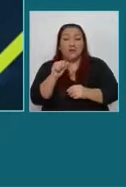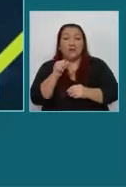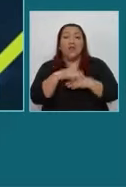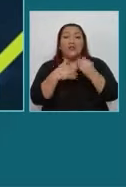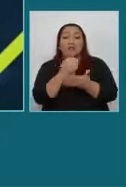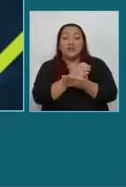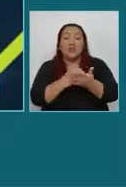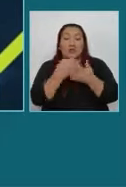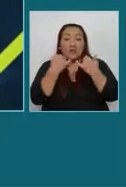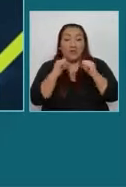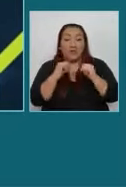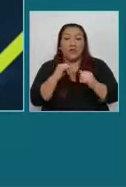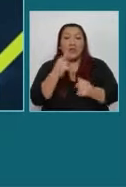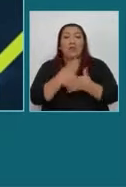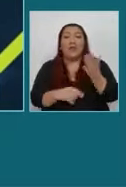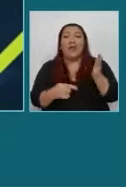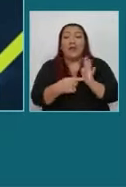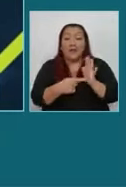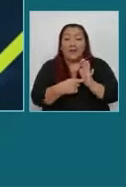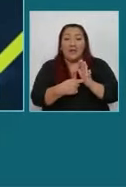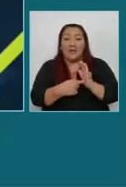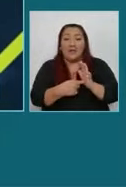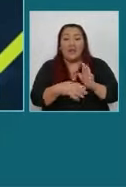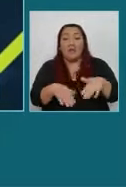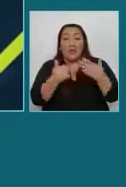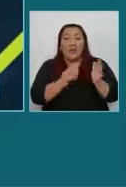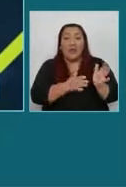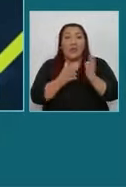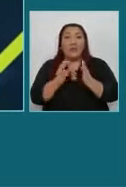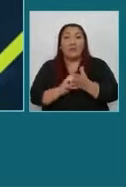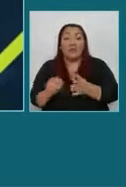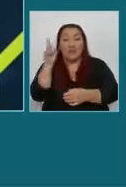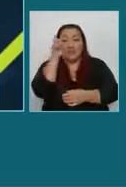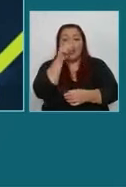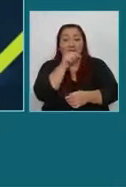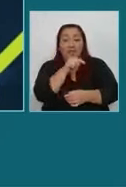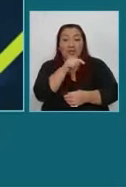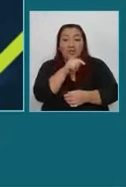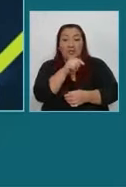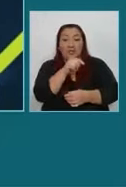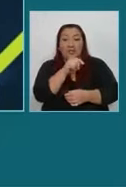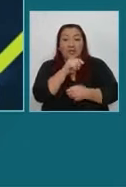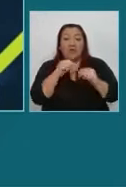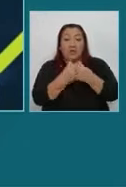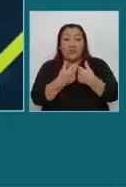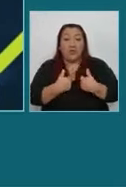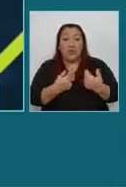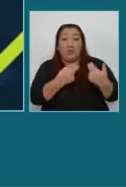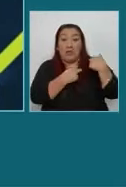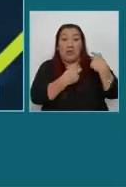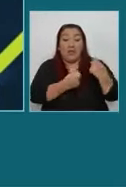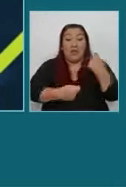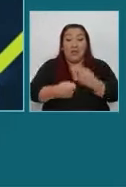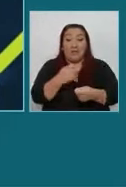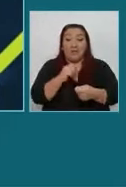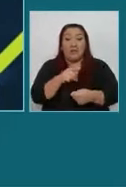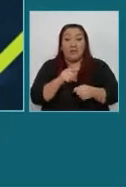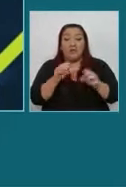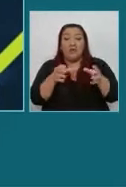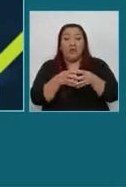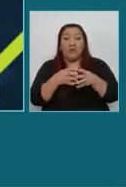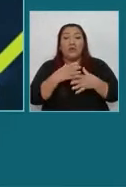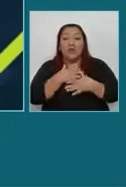centros de información, para que quizás la parte más compleja dentro del el sector que nosotros manejamos, que es el sector